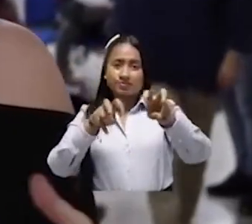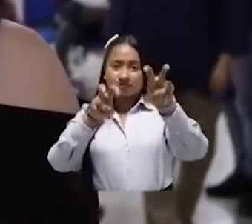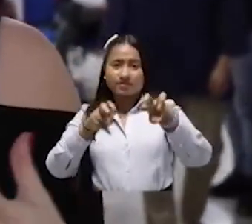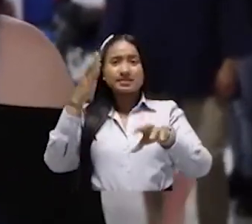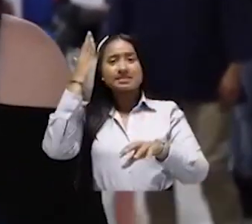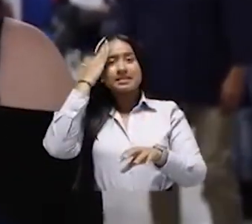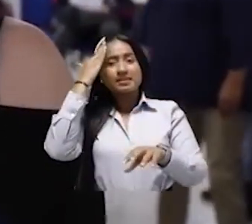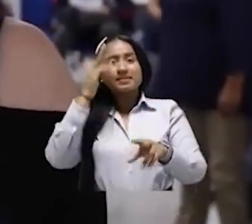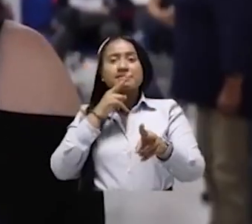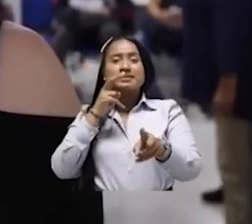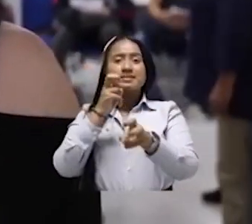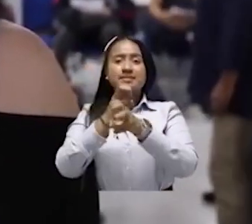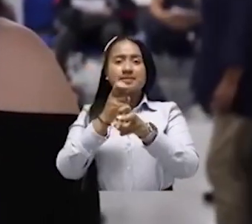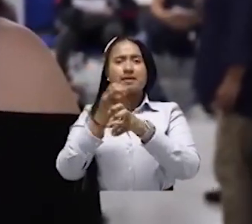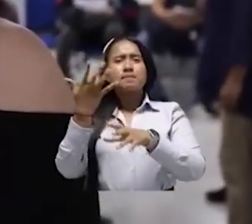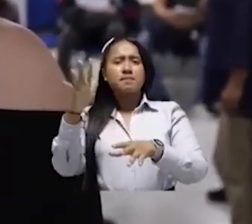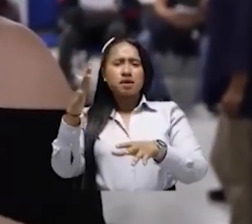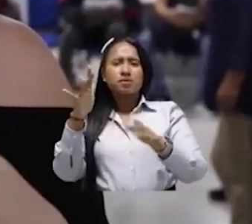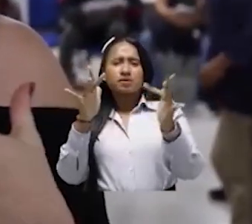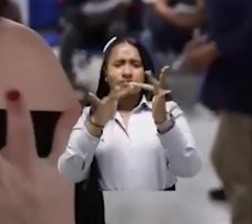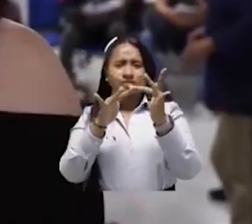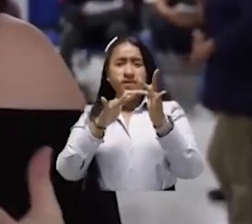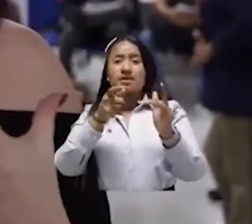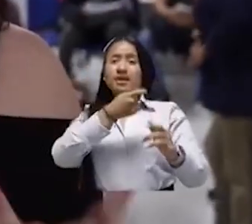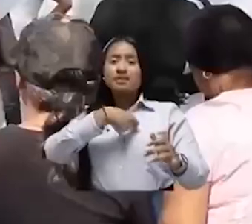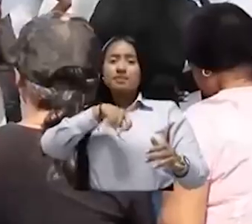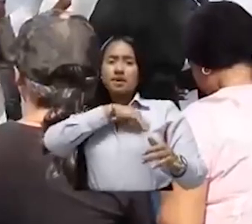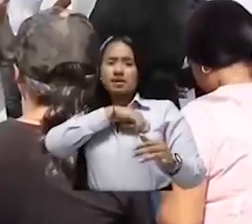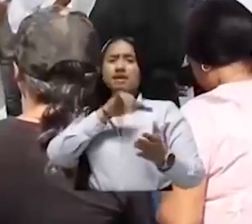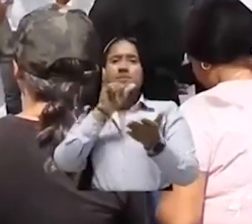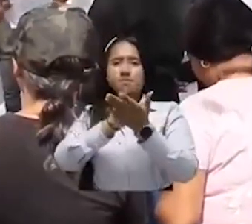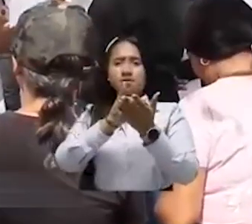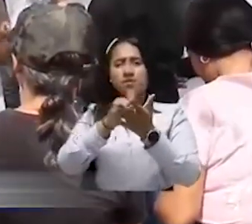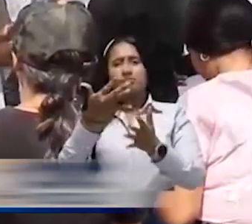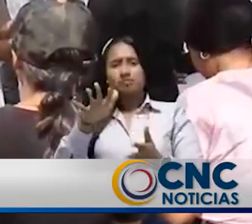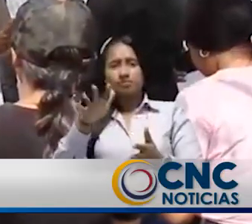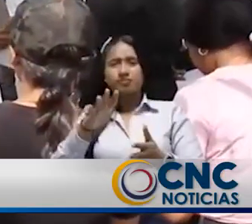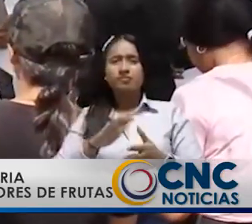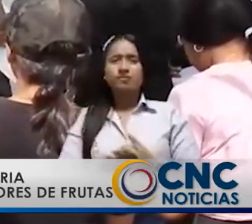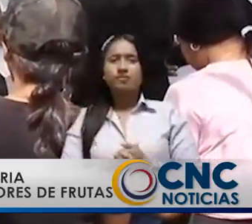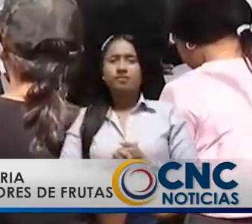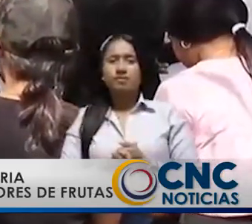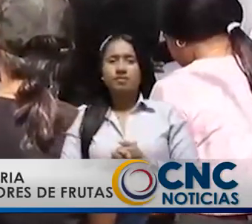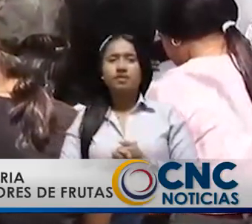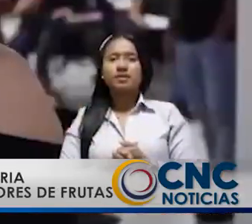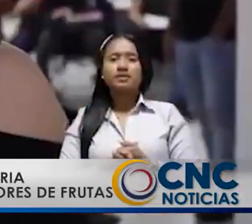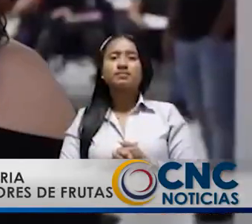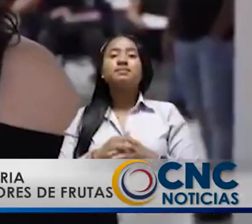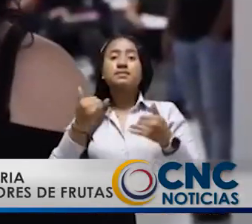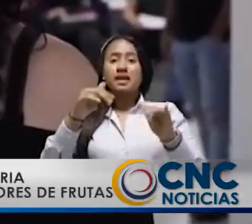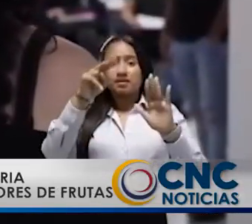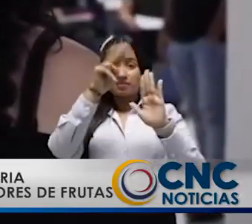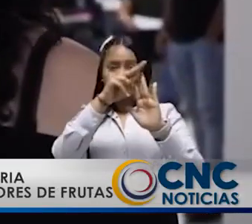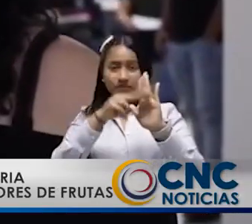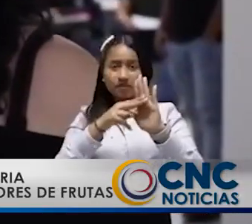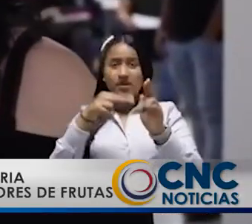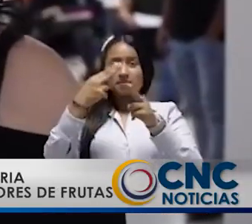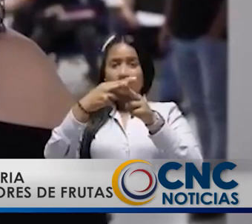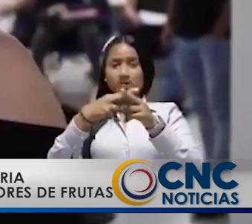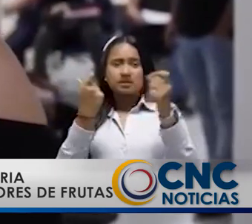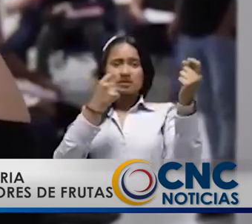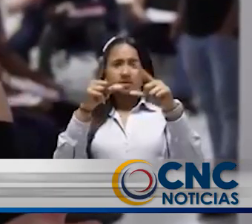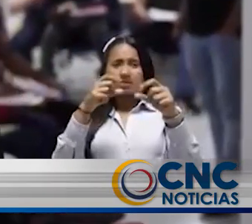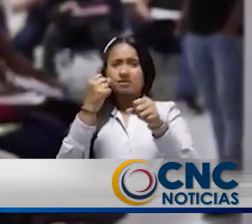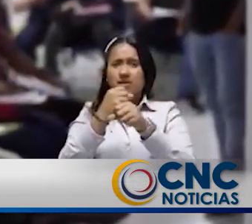al campo, que también es bastante similar al campo que puede trobar en el departamento de Cesar. Las listas saldrán como